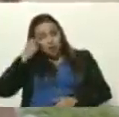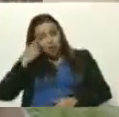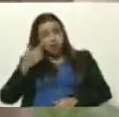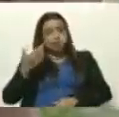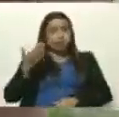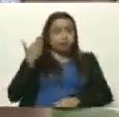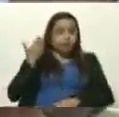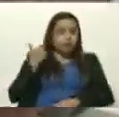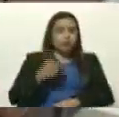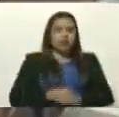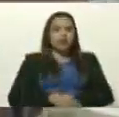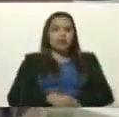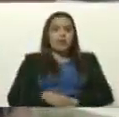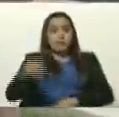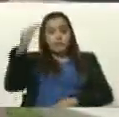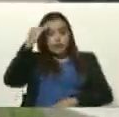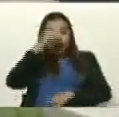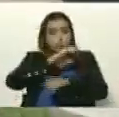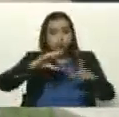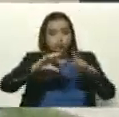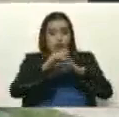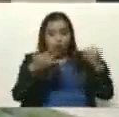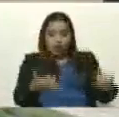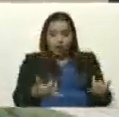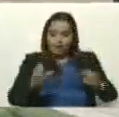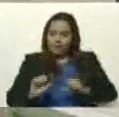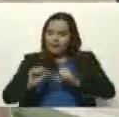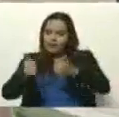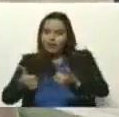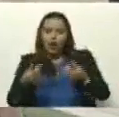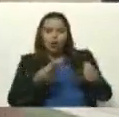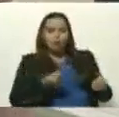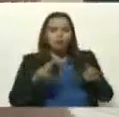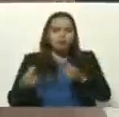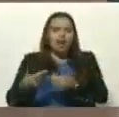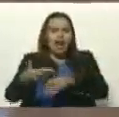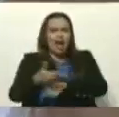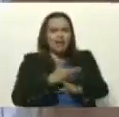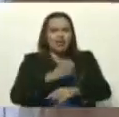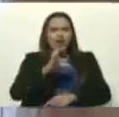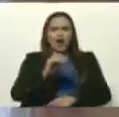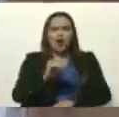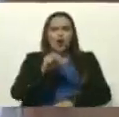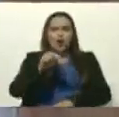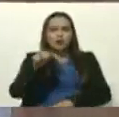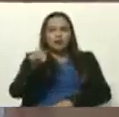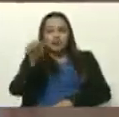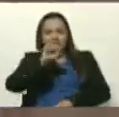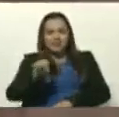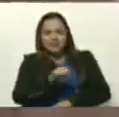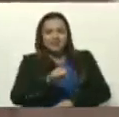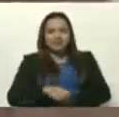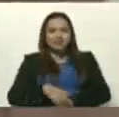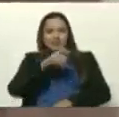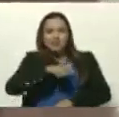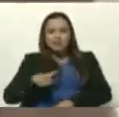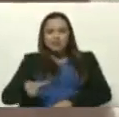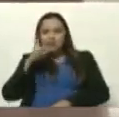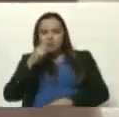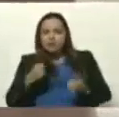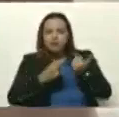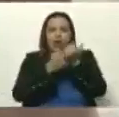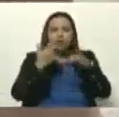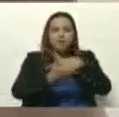ese ministerio cultura que hoy tenemos el surgido del activo por nada le ha de twistos pella no que no cree en la revolución porque